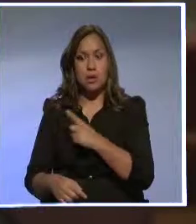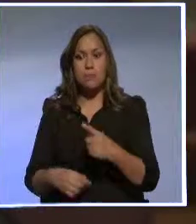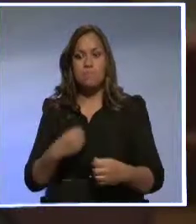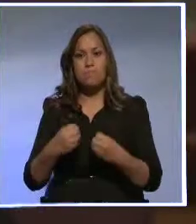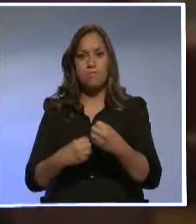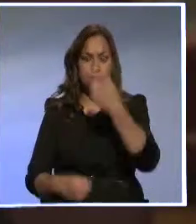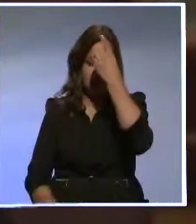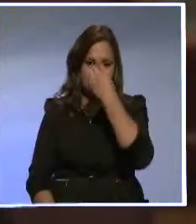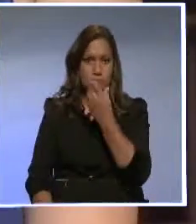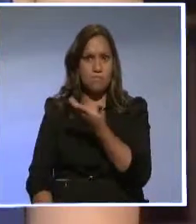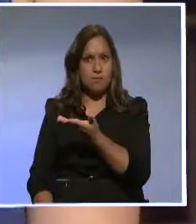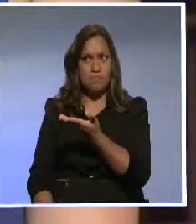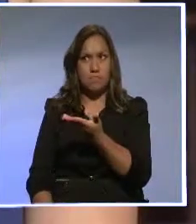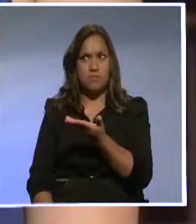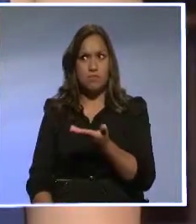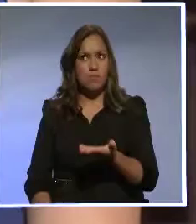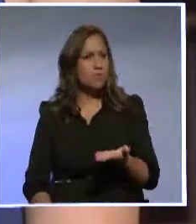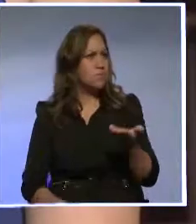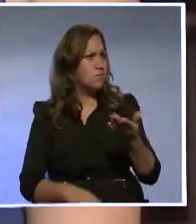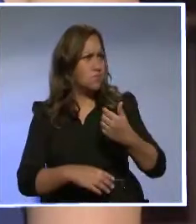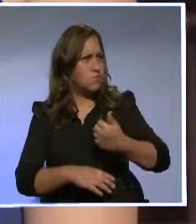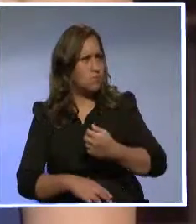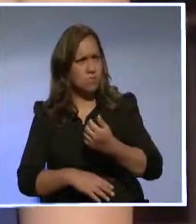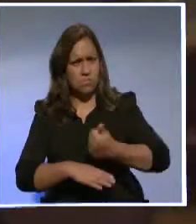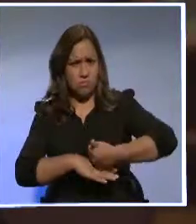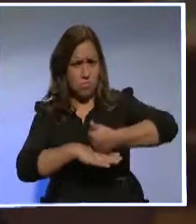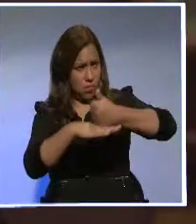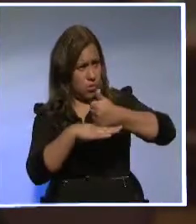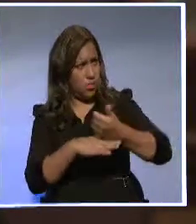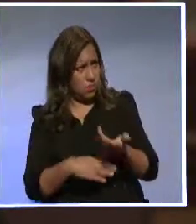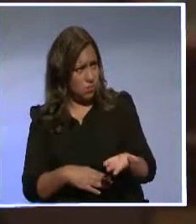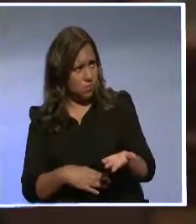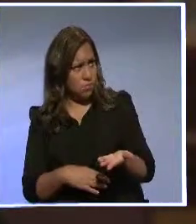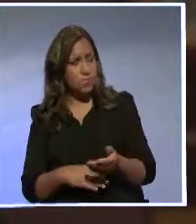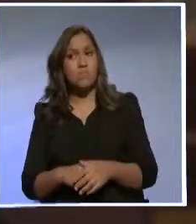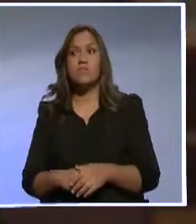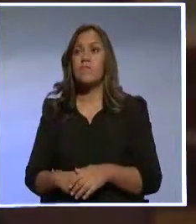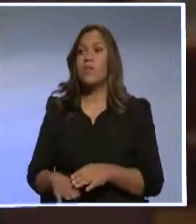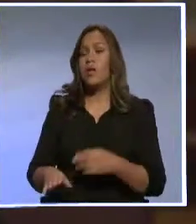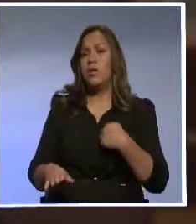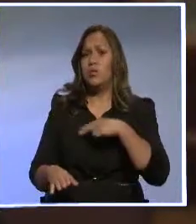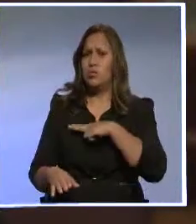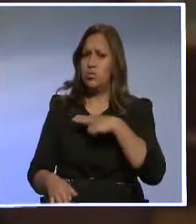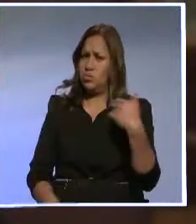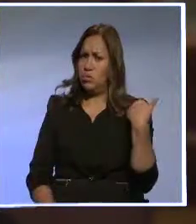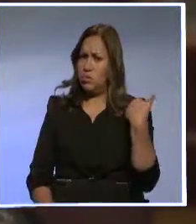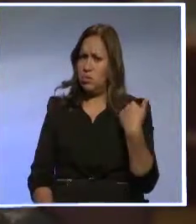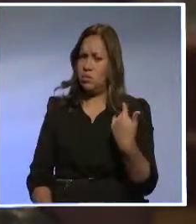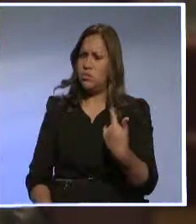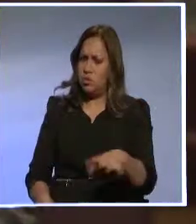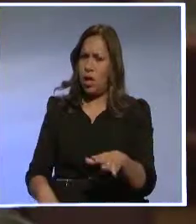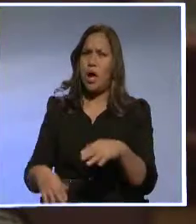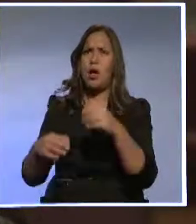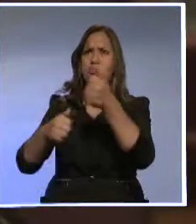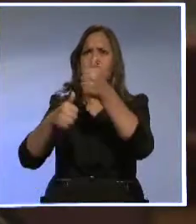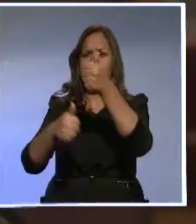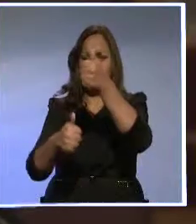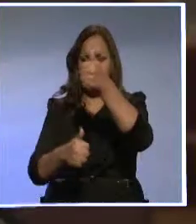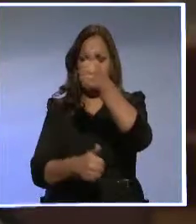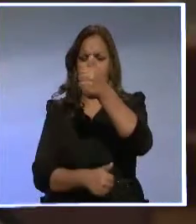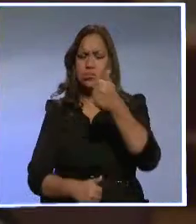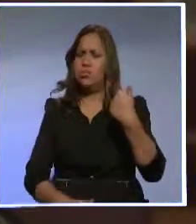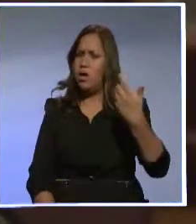profundo como autoridad de este centro de esta unidad nosotros tenemos una estructura legal ya de muchísimos años